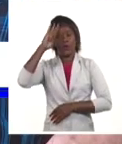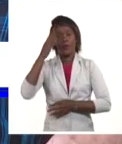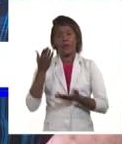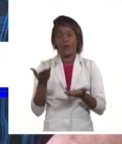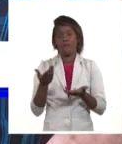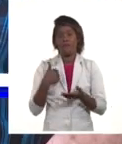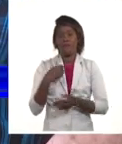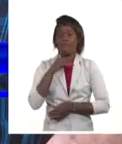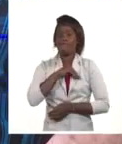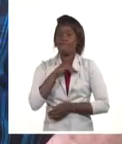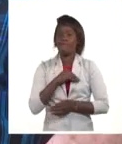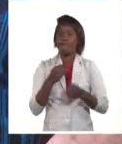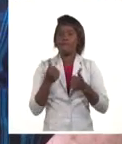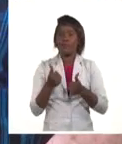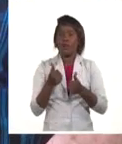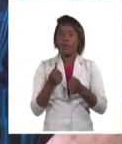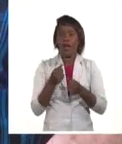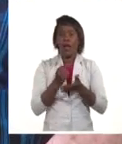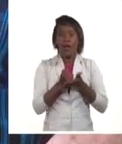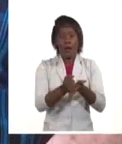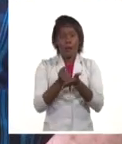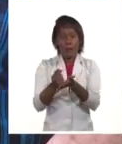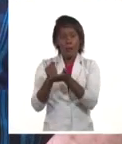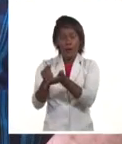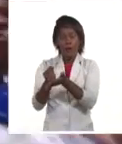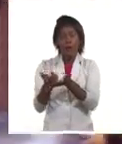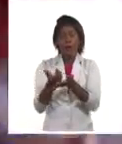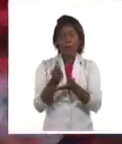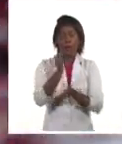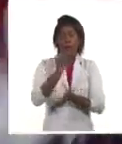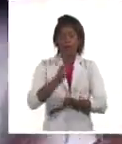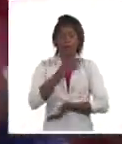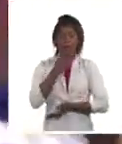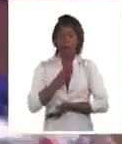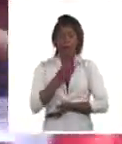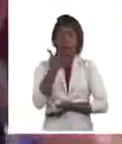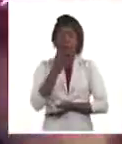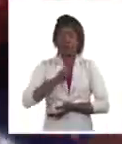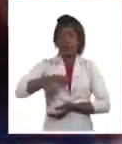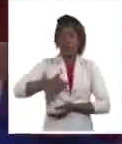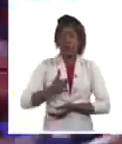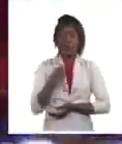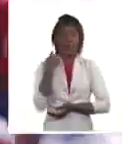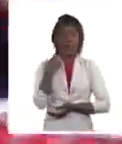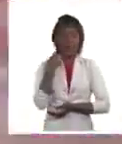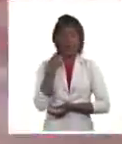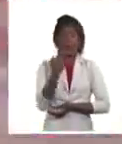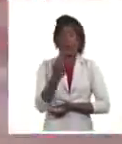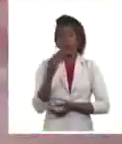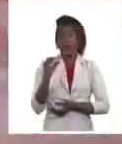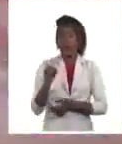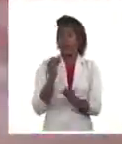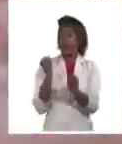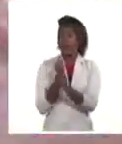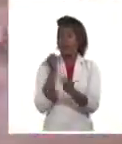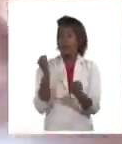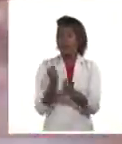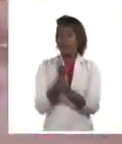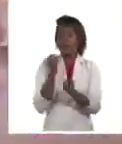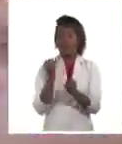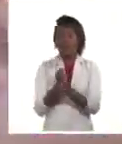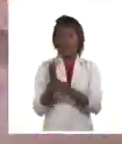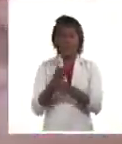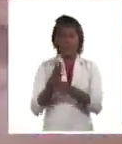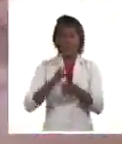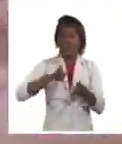con el movimiento del artista aficionado que tanto aporta a nuestro país. Durante más de 40 años ha enriquecido proyectos